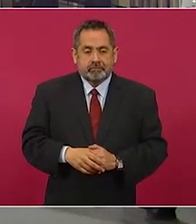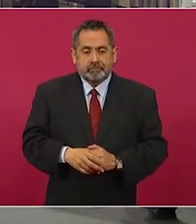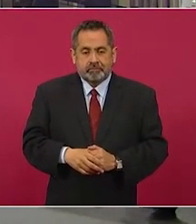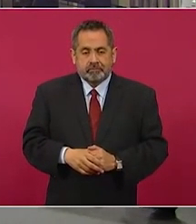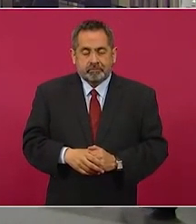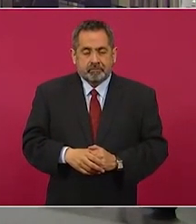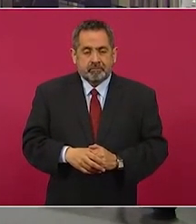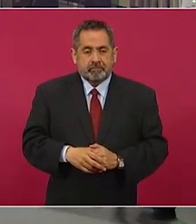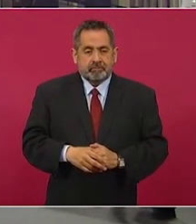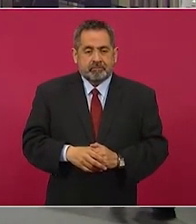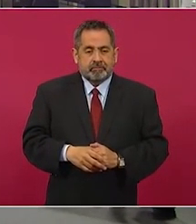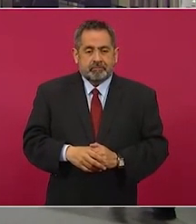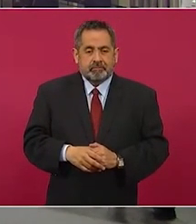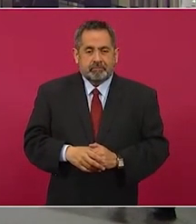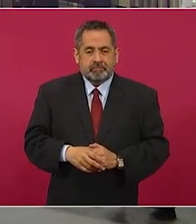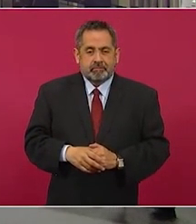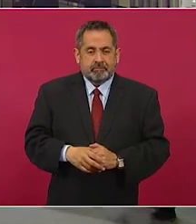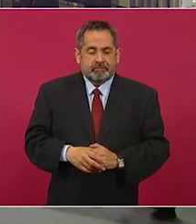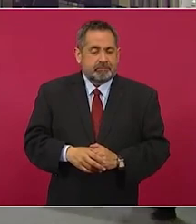vean los personajes